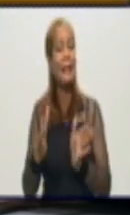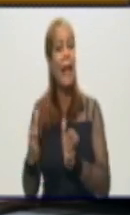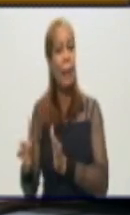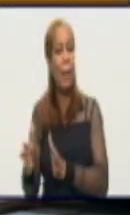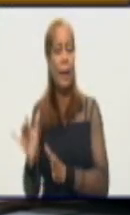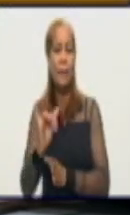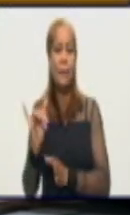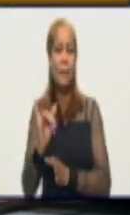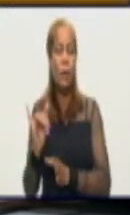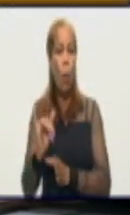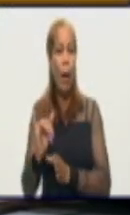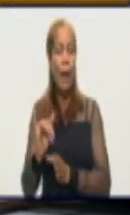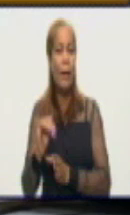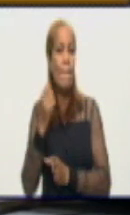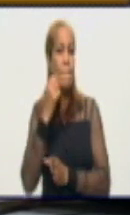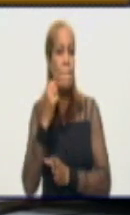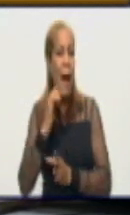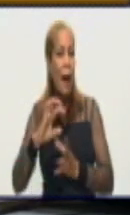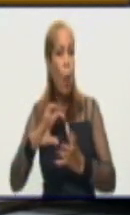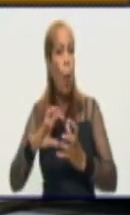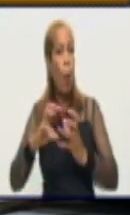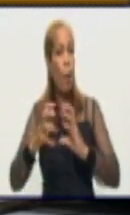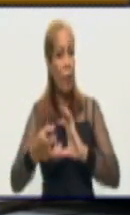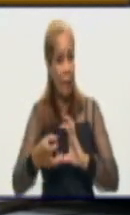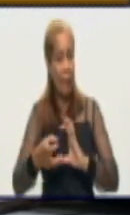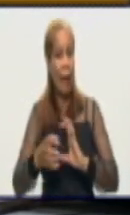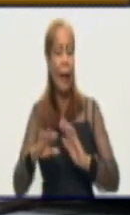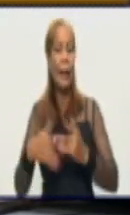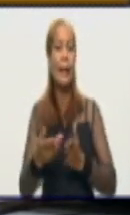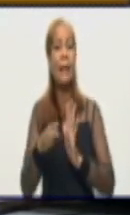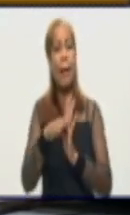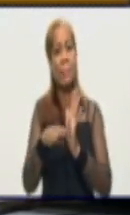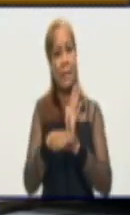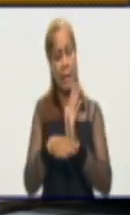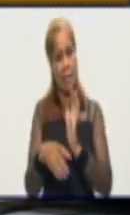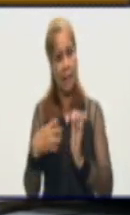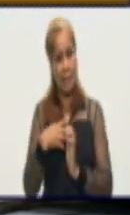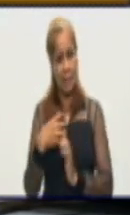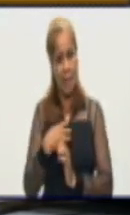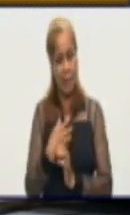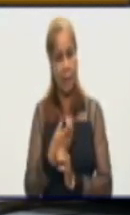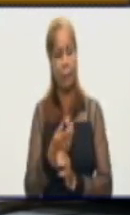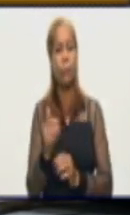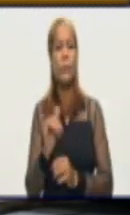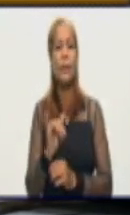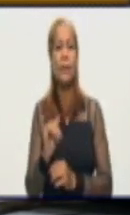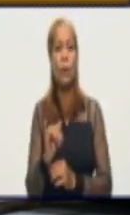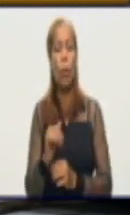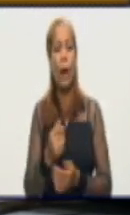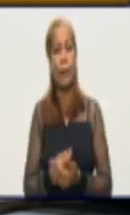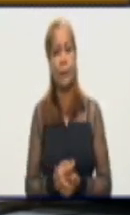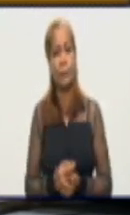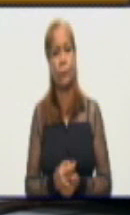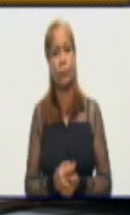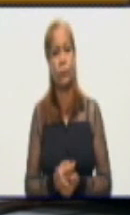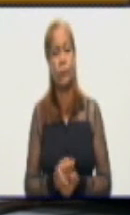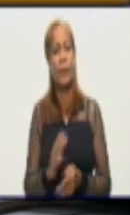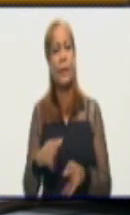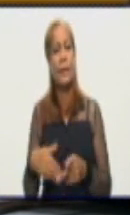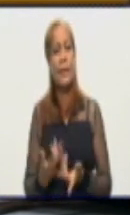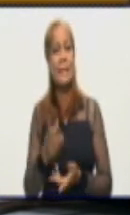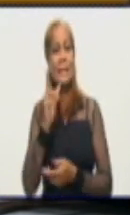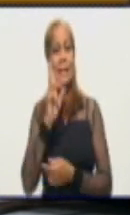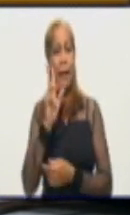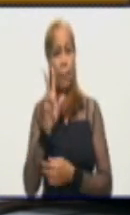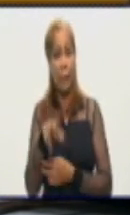en complejidad y en las medidas que lleva como efecto que se contempla dentro de